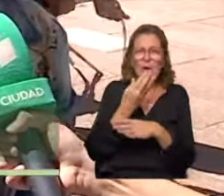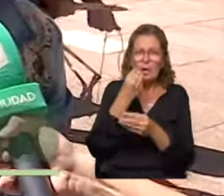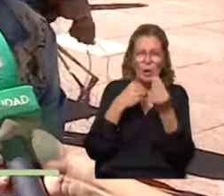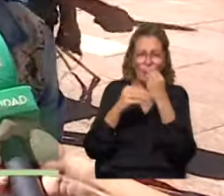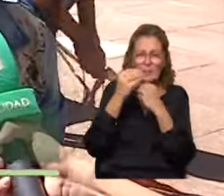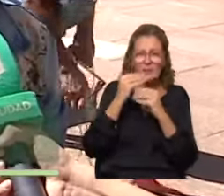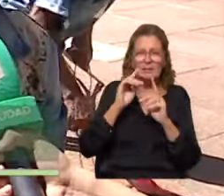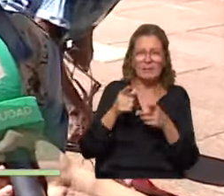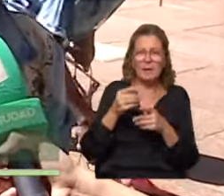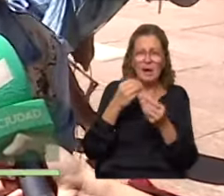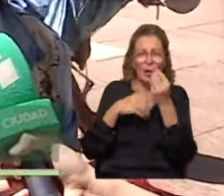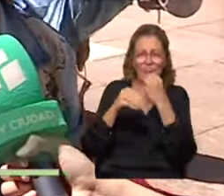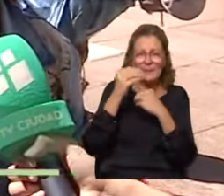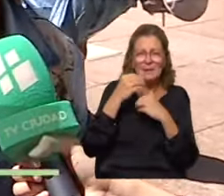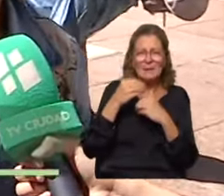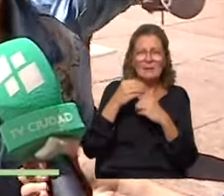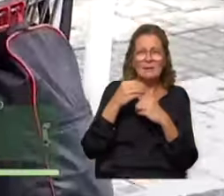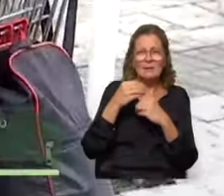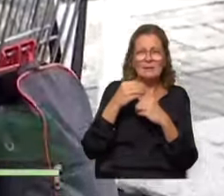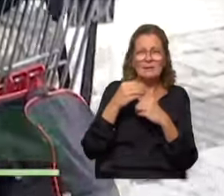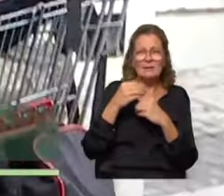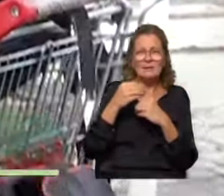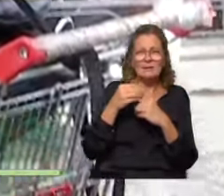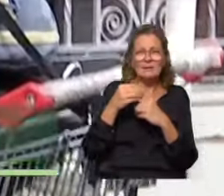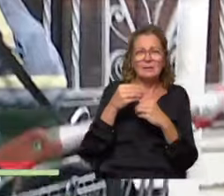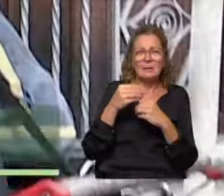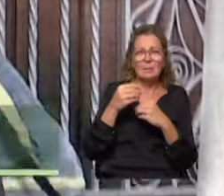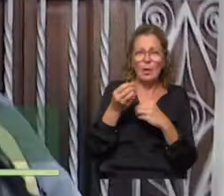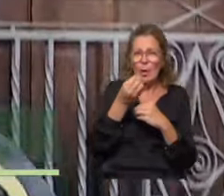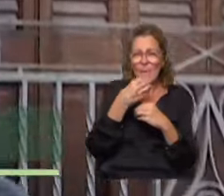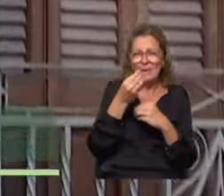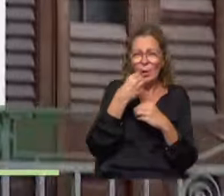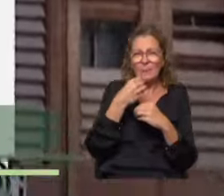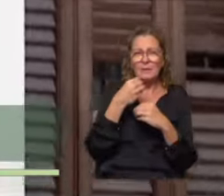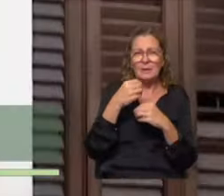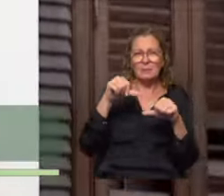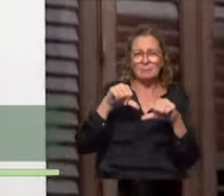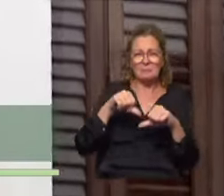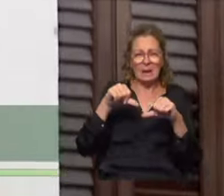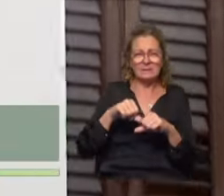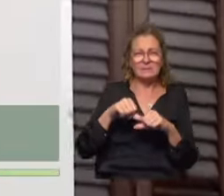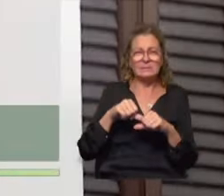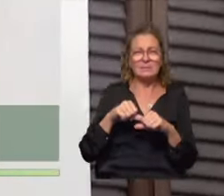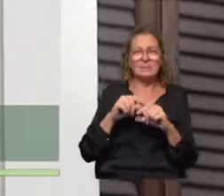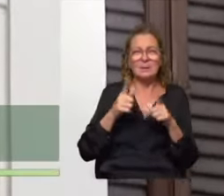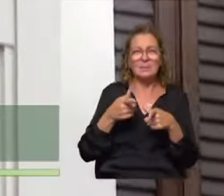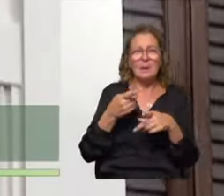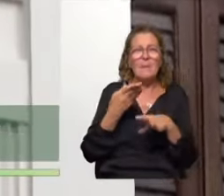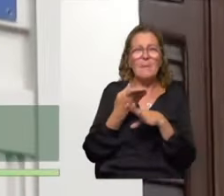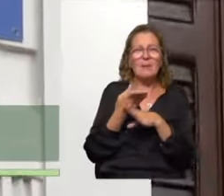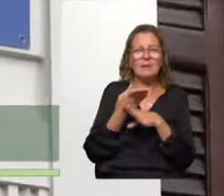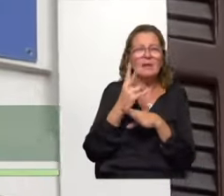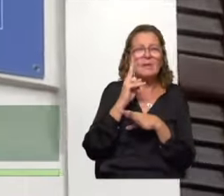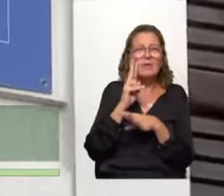¿no? De la comida que hemos sido intoxicados por las comidas y bueno, que también se reclama de que